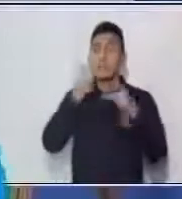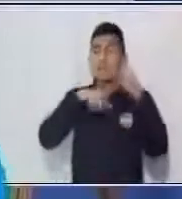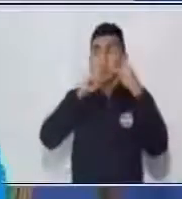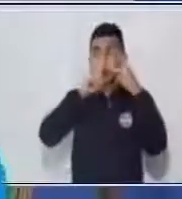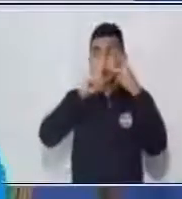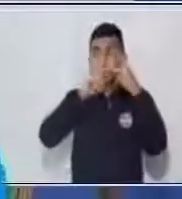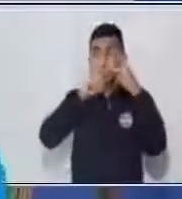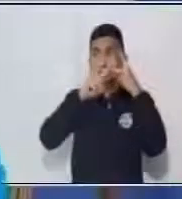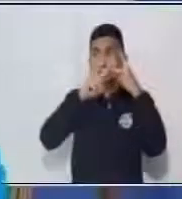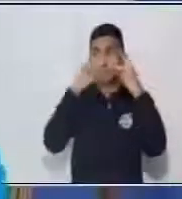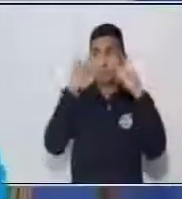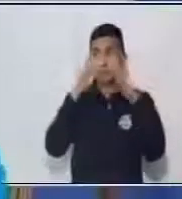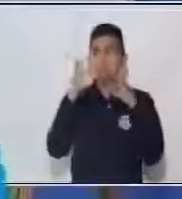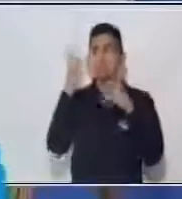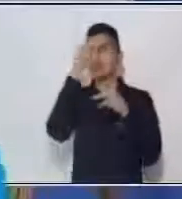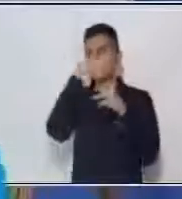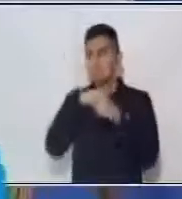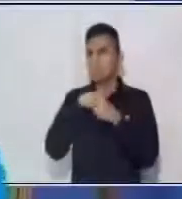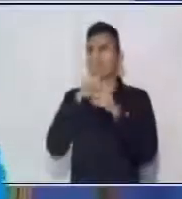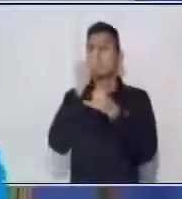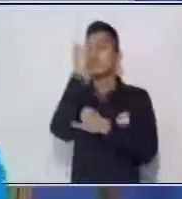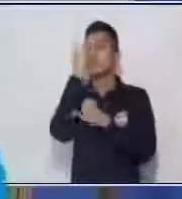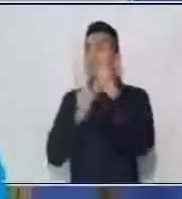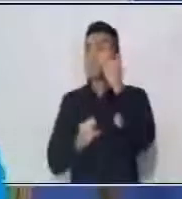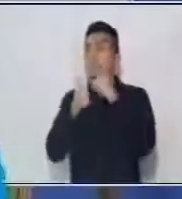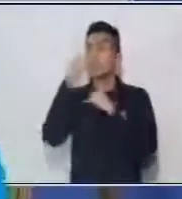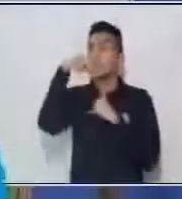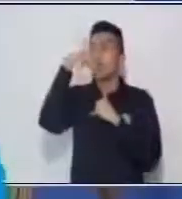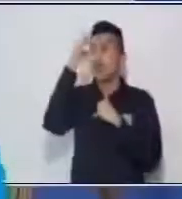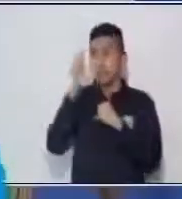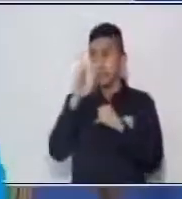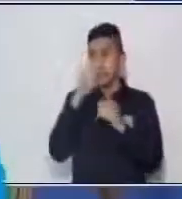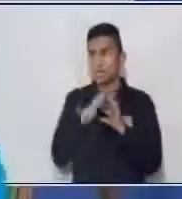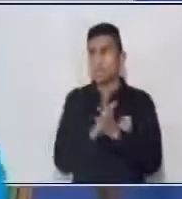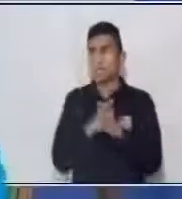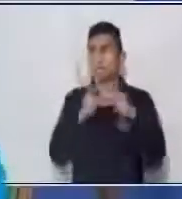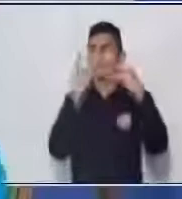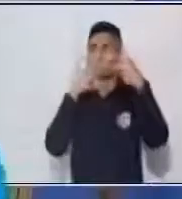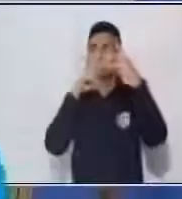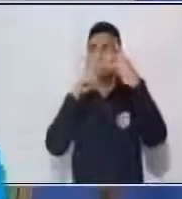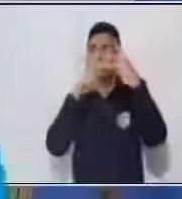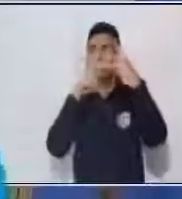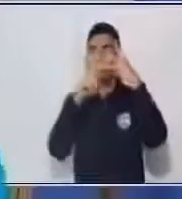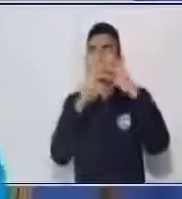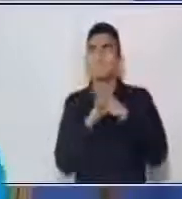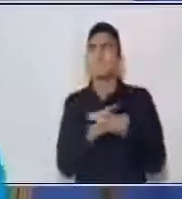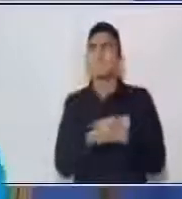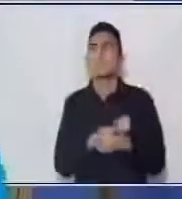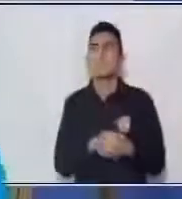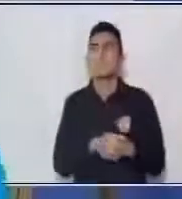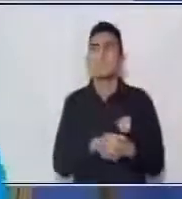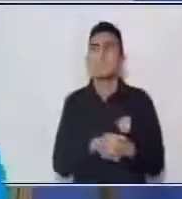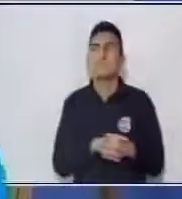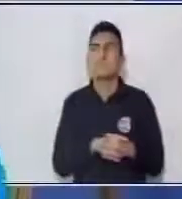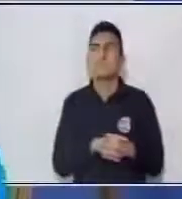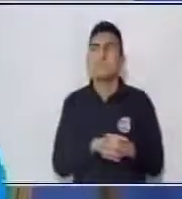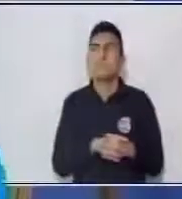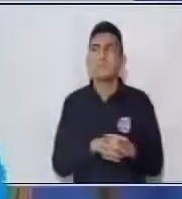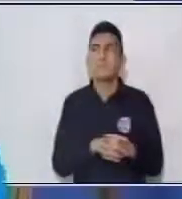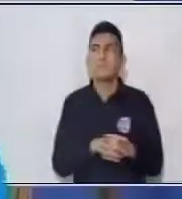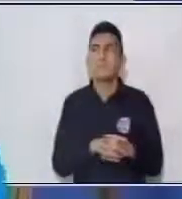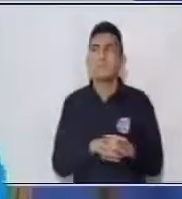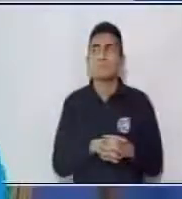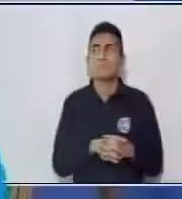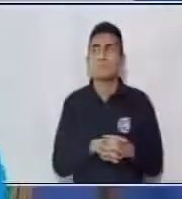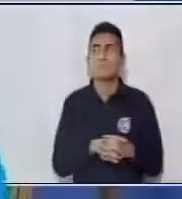segundo, estamos agregando las terminaciones ando, endo. Y el tercero, si te surge un poco de duda, no te preocupes, porque